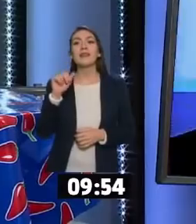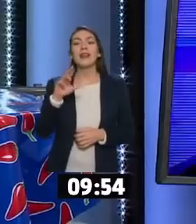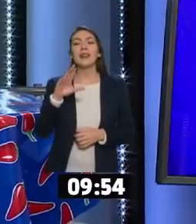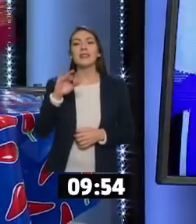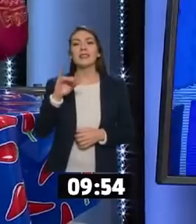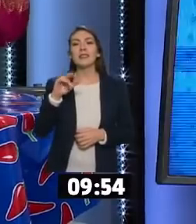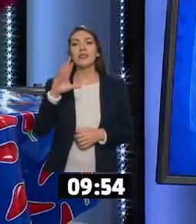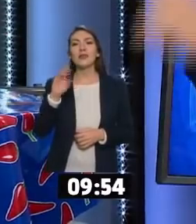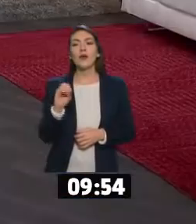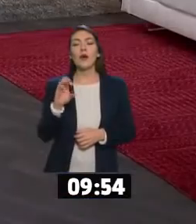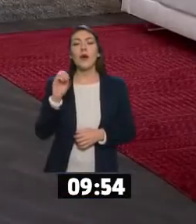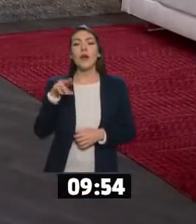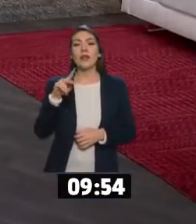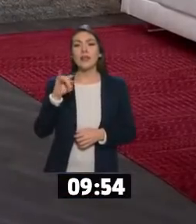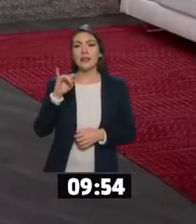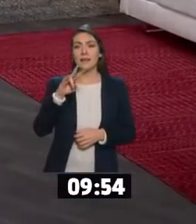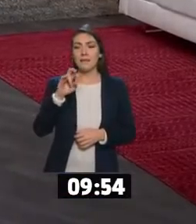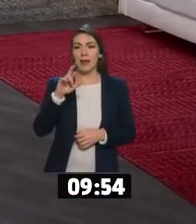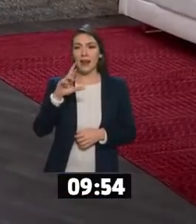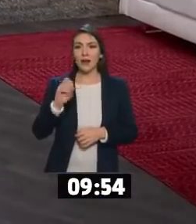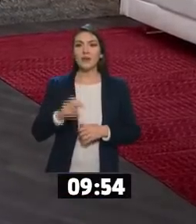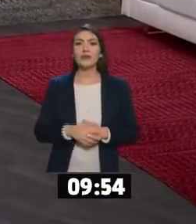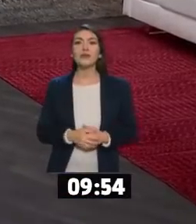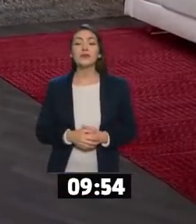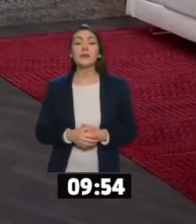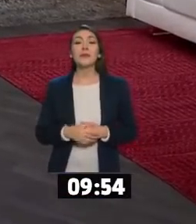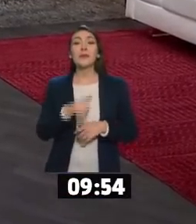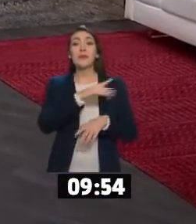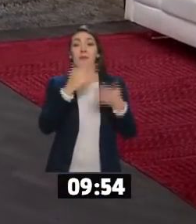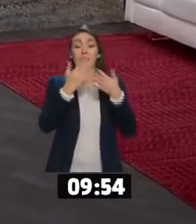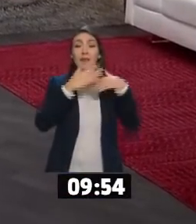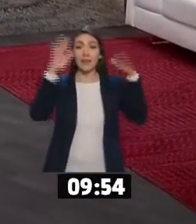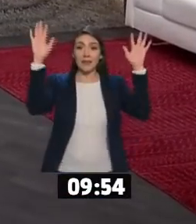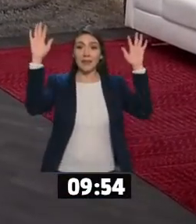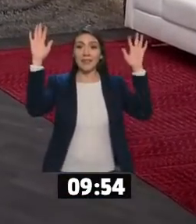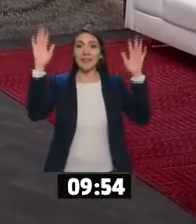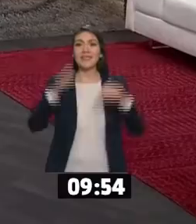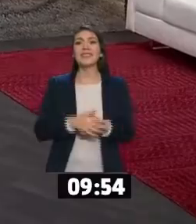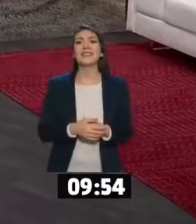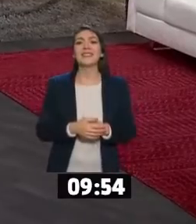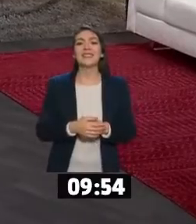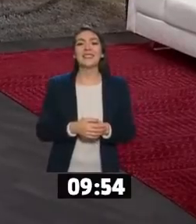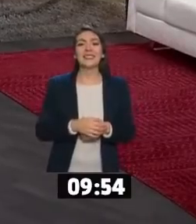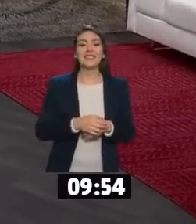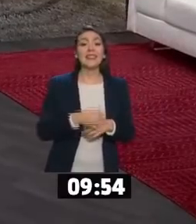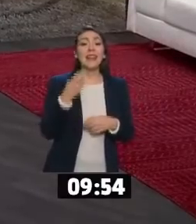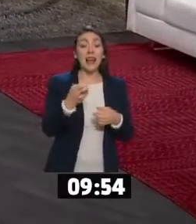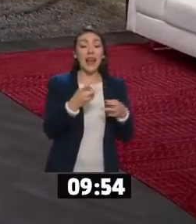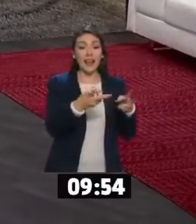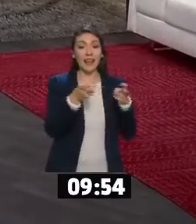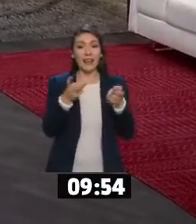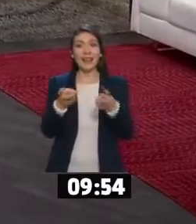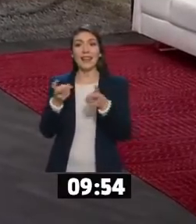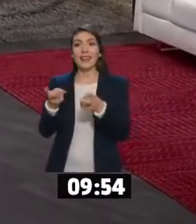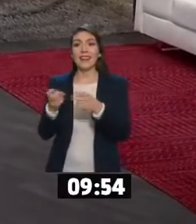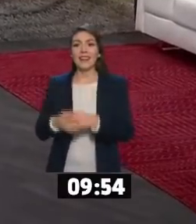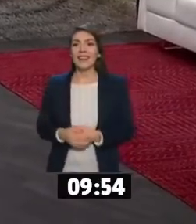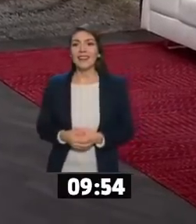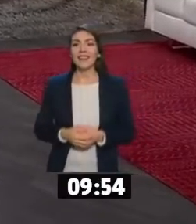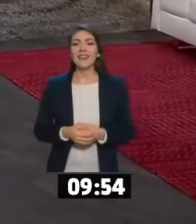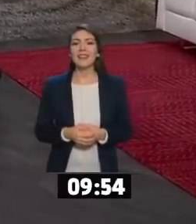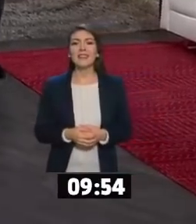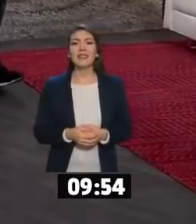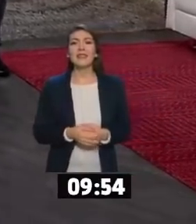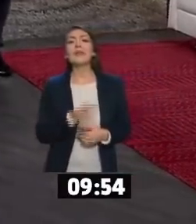saludos mañaneros. Manos arriba todos. Esto es un asalto. Saludos para